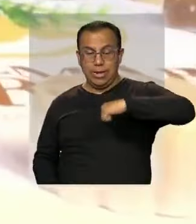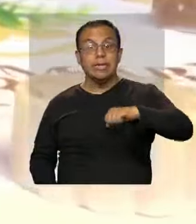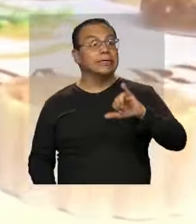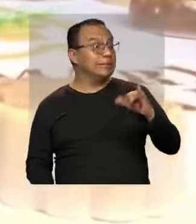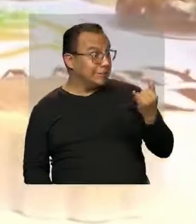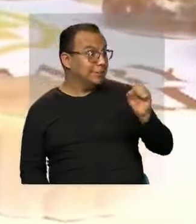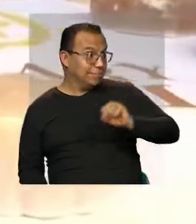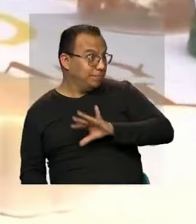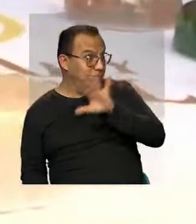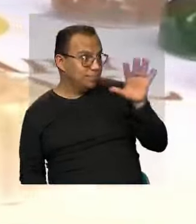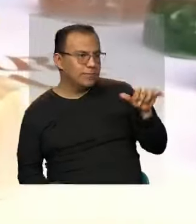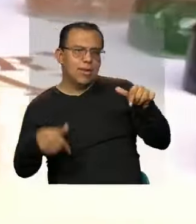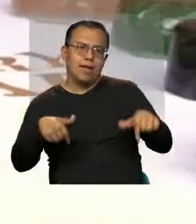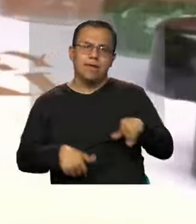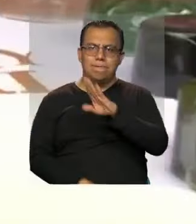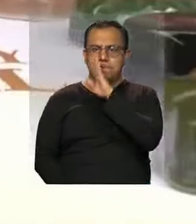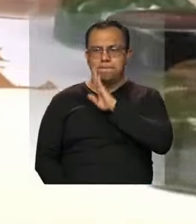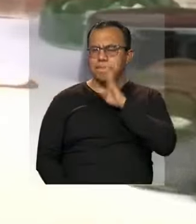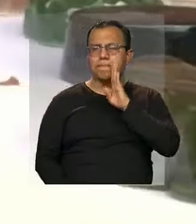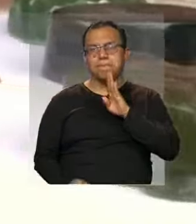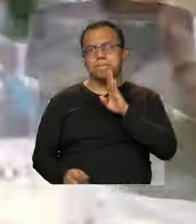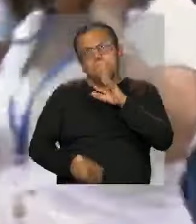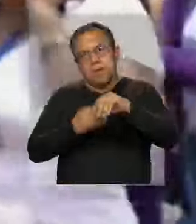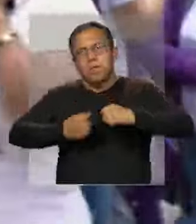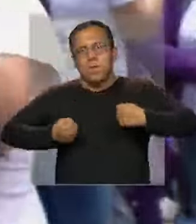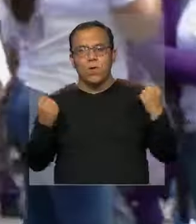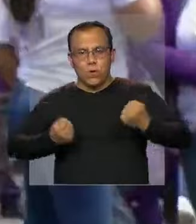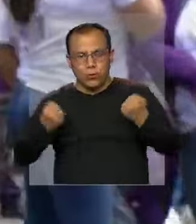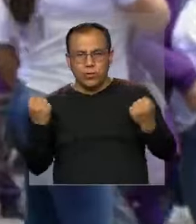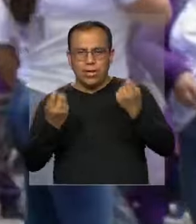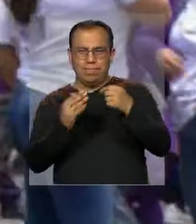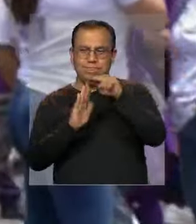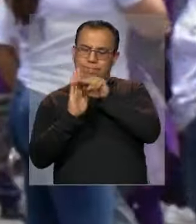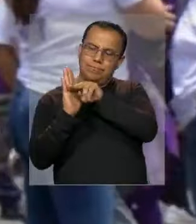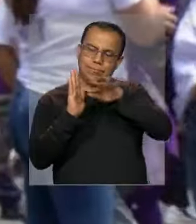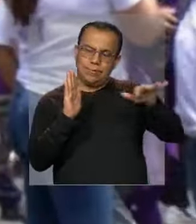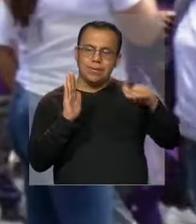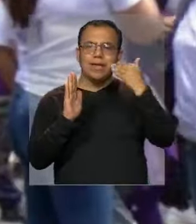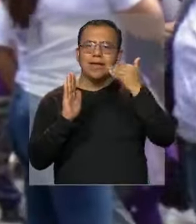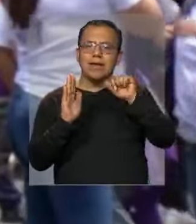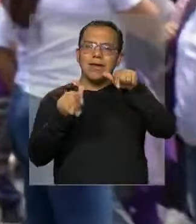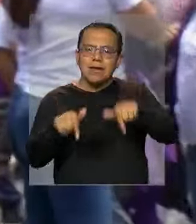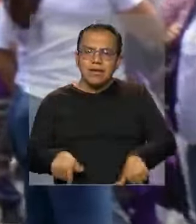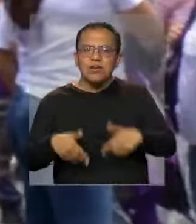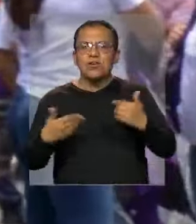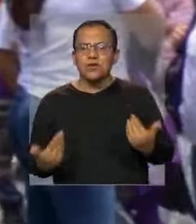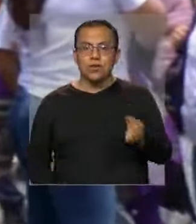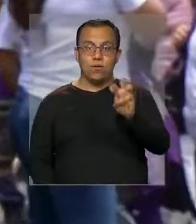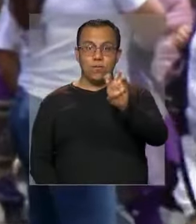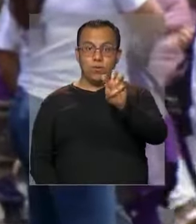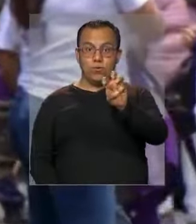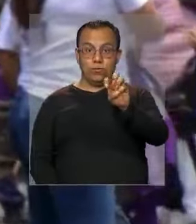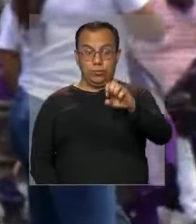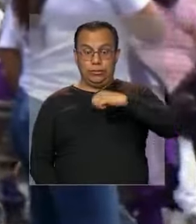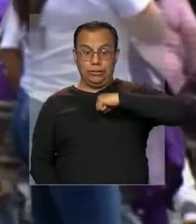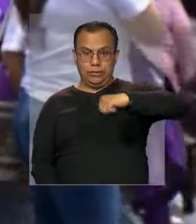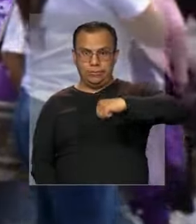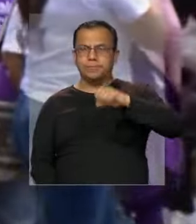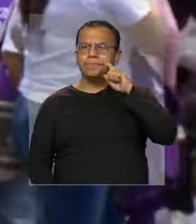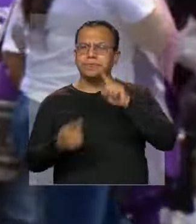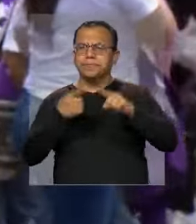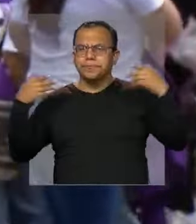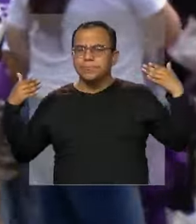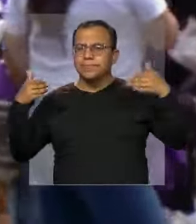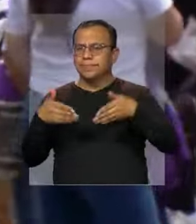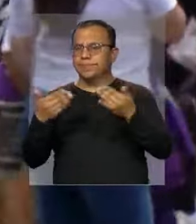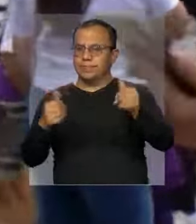sí. En Bogotá tenemos la política pública de las mujeres donde tenemos 8 derechos. El énfasis el día